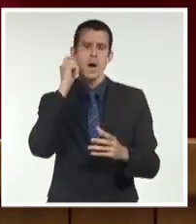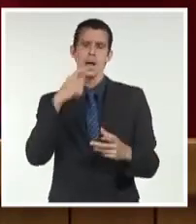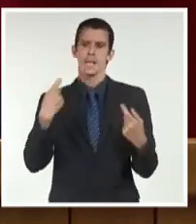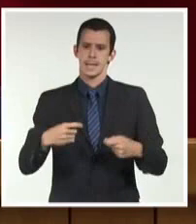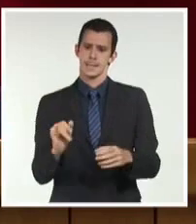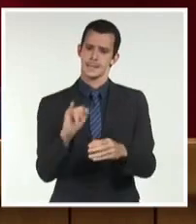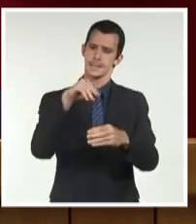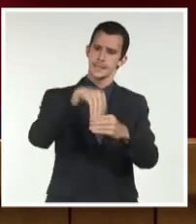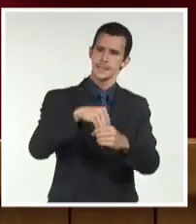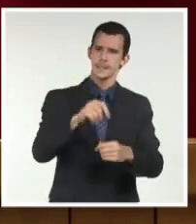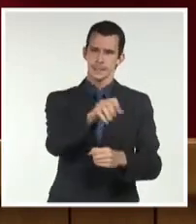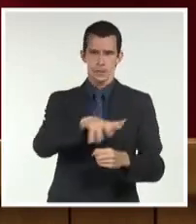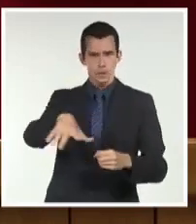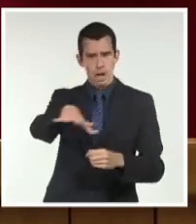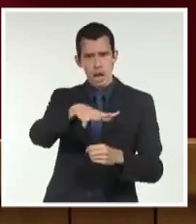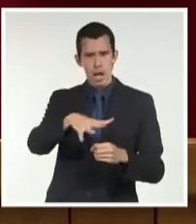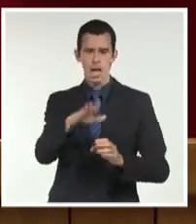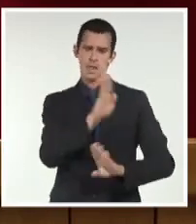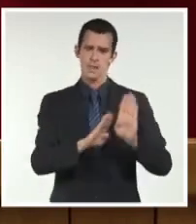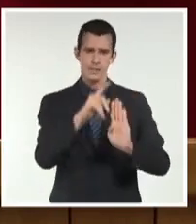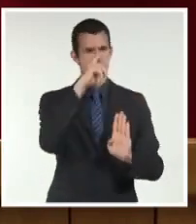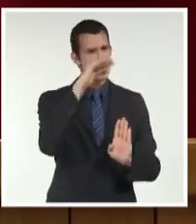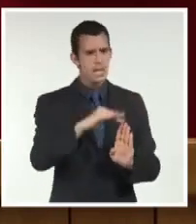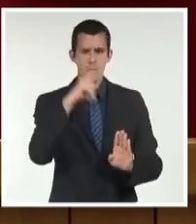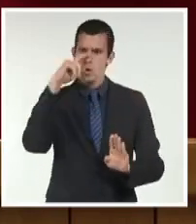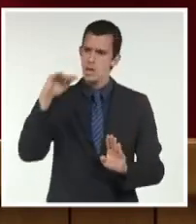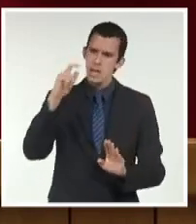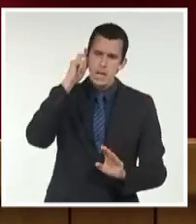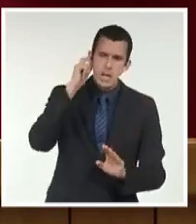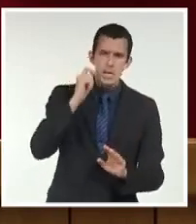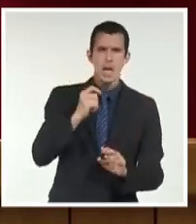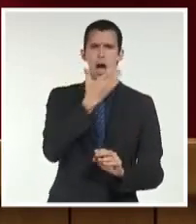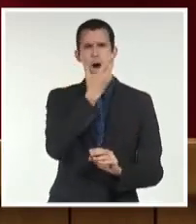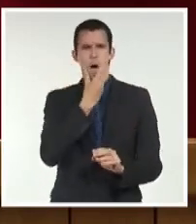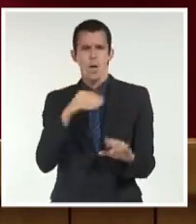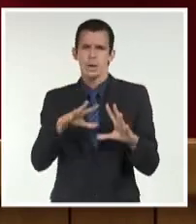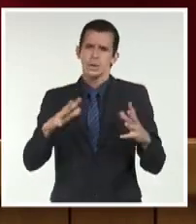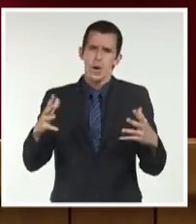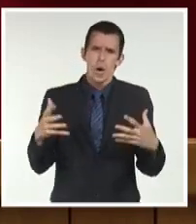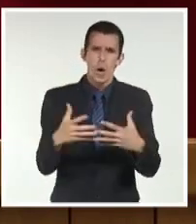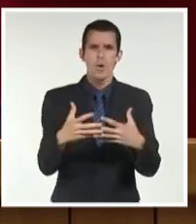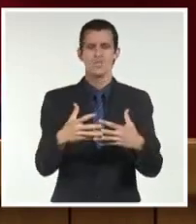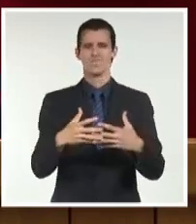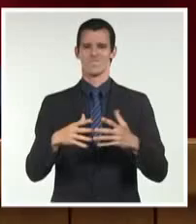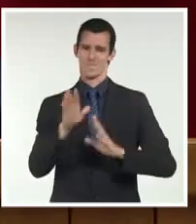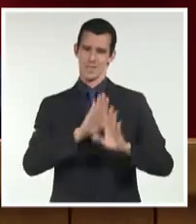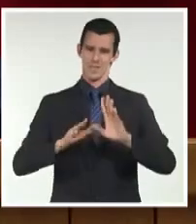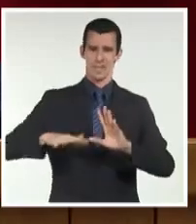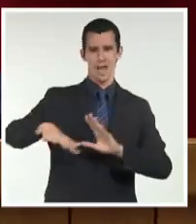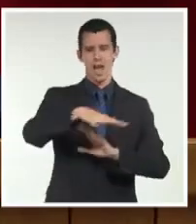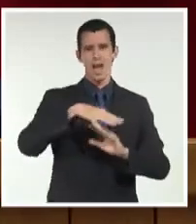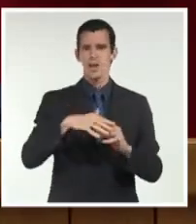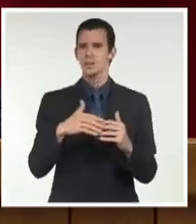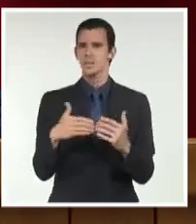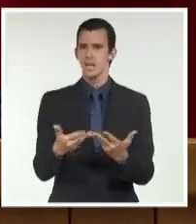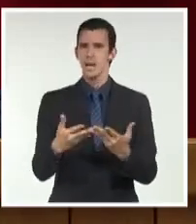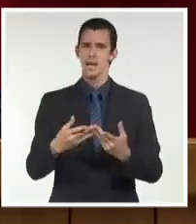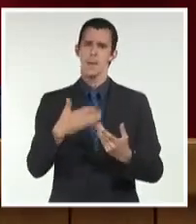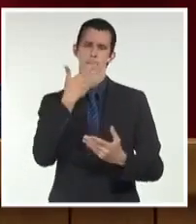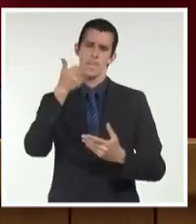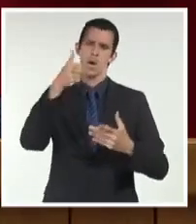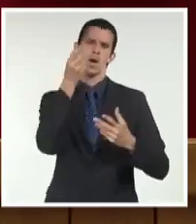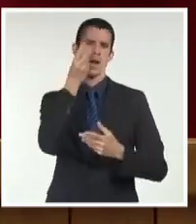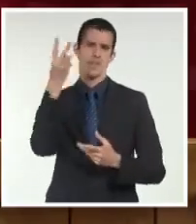la protección de niñas, niños y adolescentes en su empeño denodado por lograr justicia social y